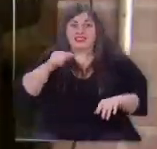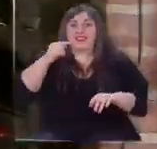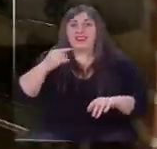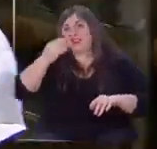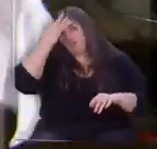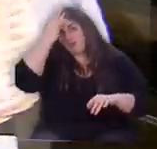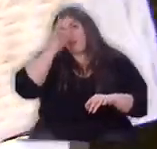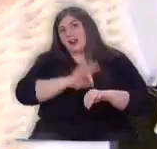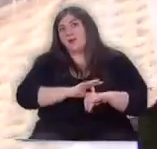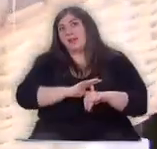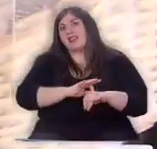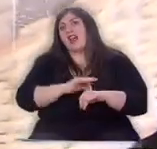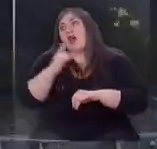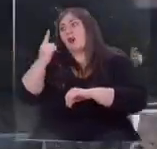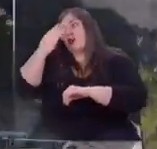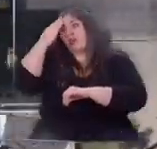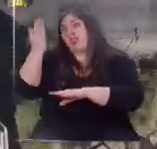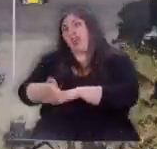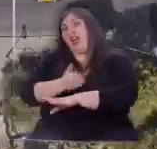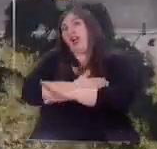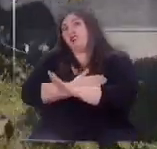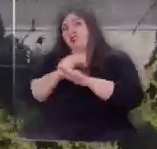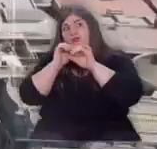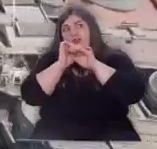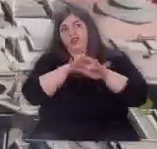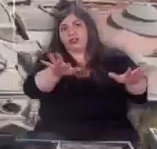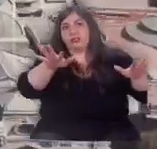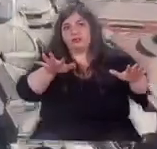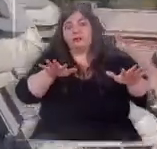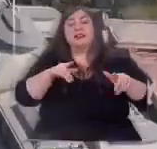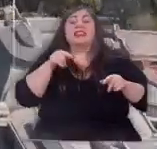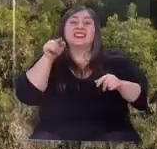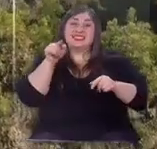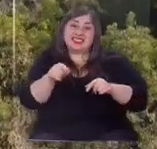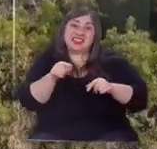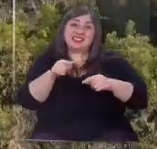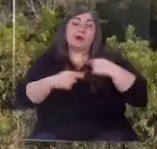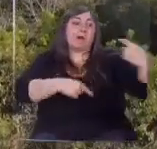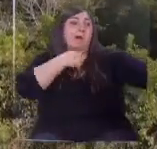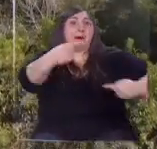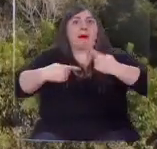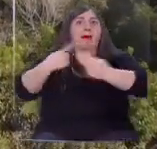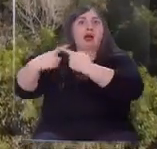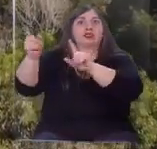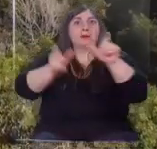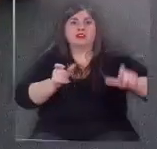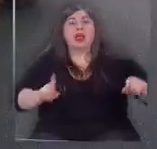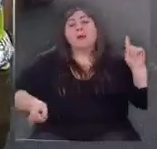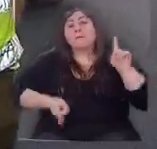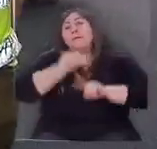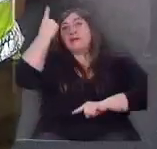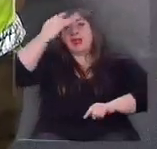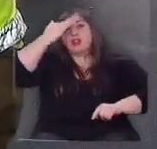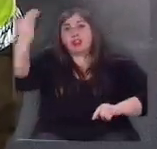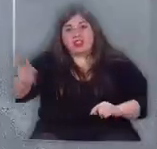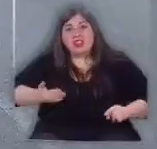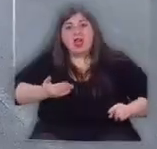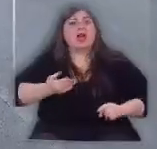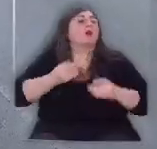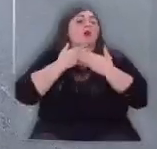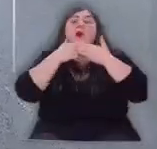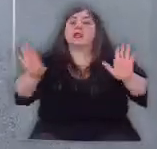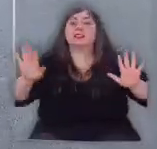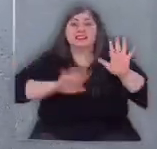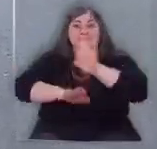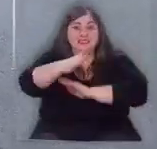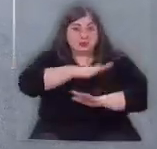se transmite desde un día antes de que se presenten los síntomas. Y en los primeros días, los síntomas, o en cualquier